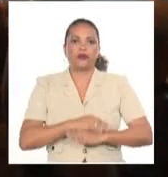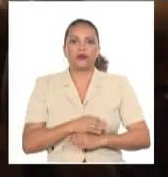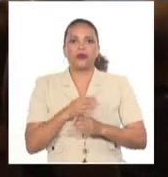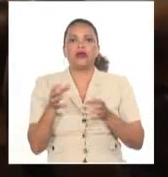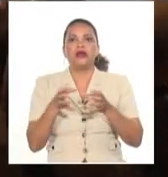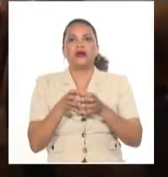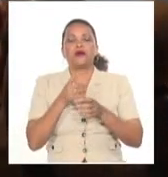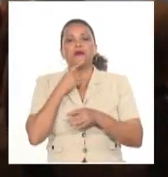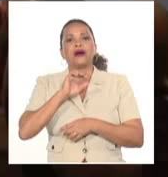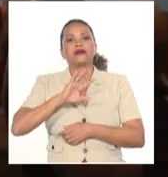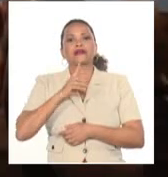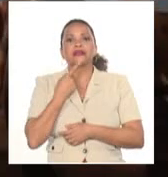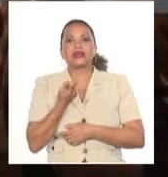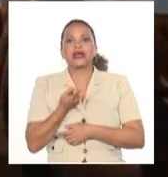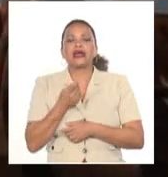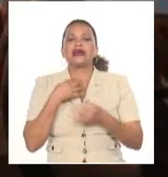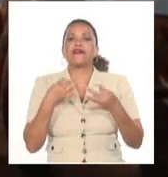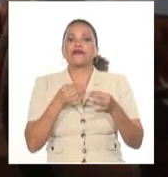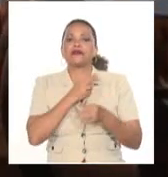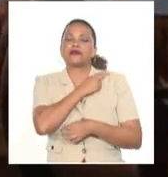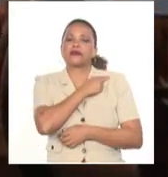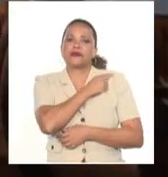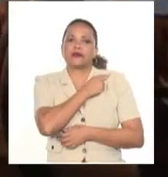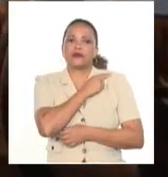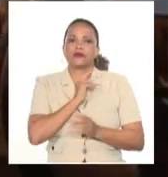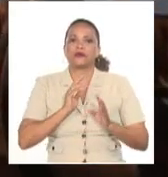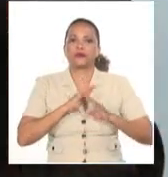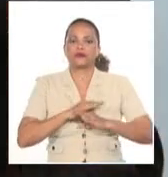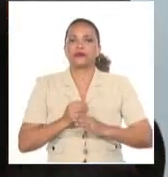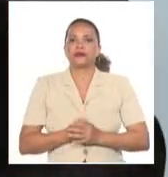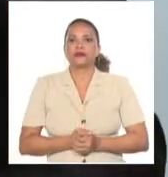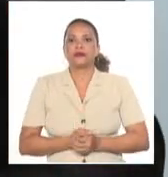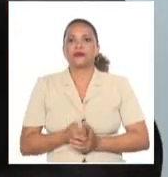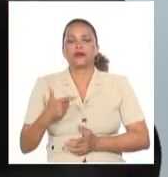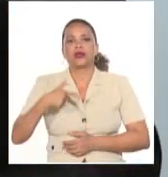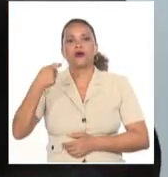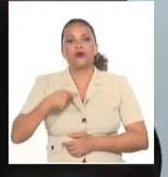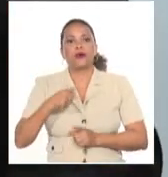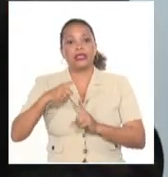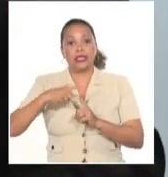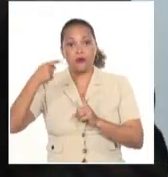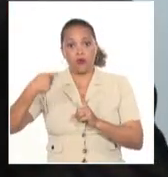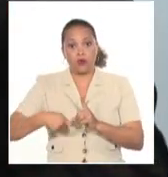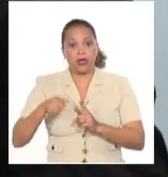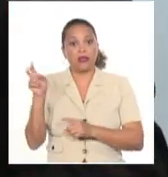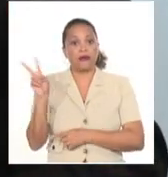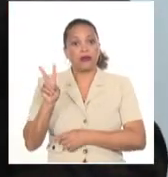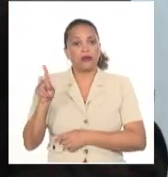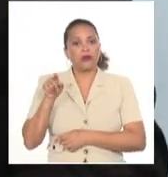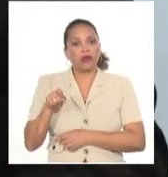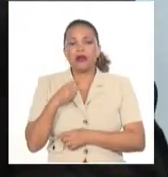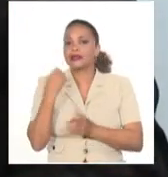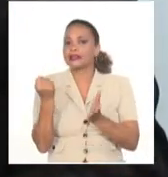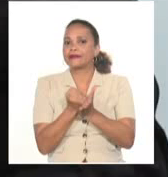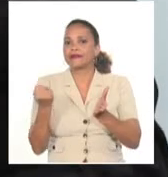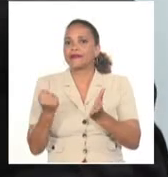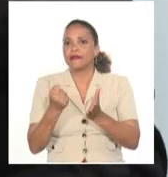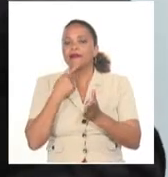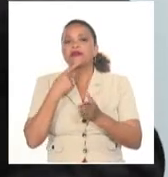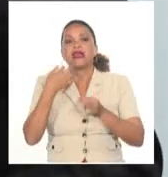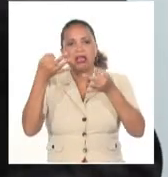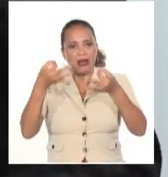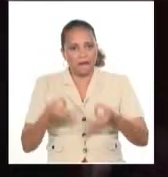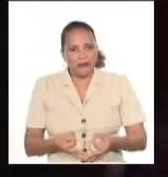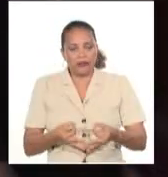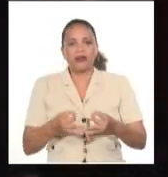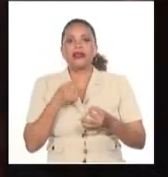y usurpación de funciones. El jueves, el Tribunal Supremo de Justicia de ese país sudamericano certificó la legitimidad